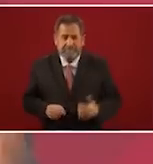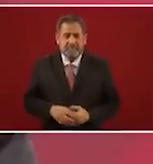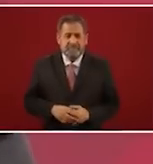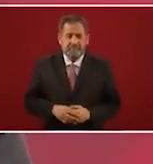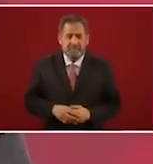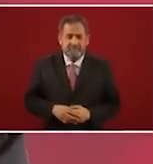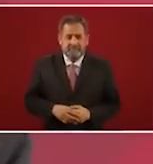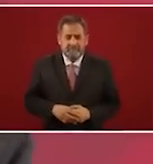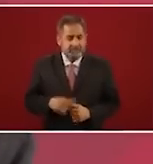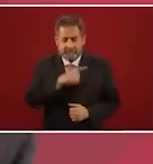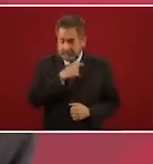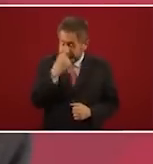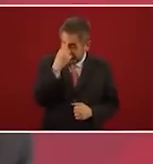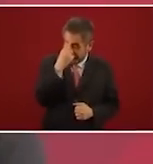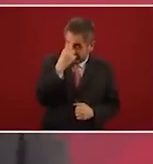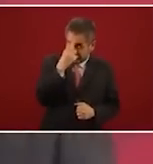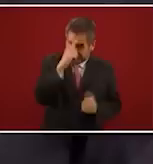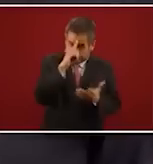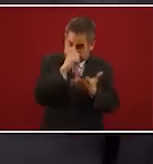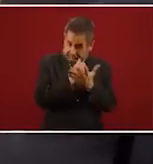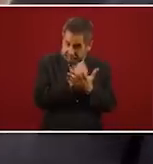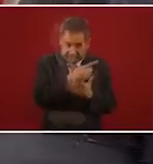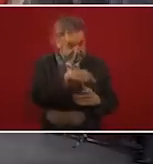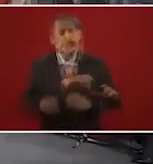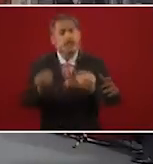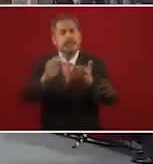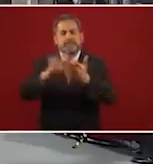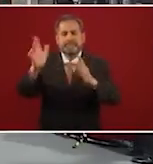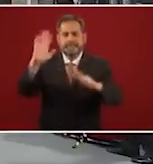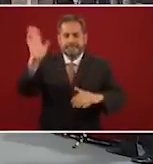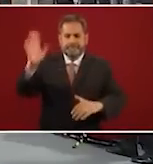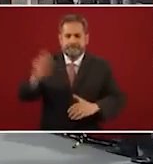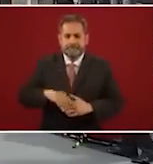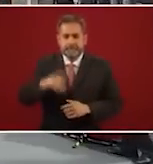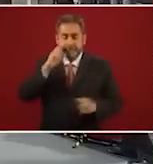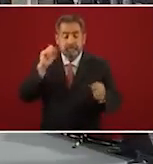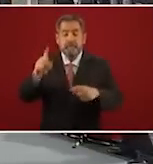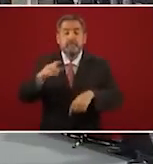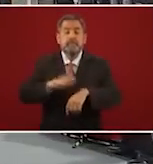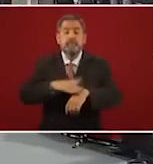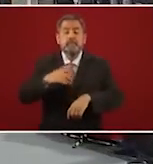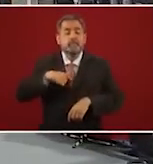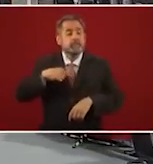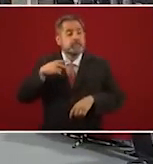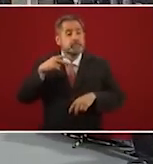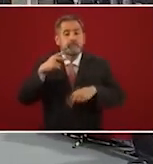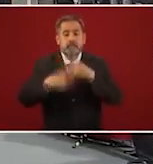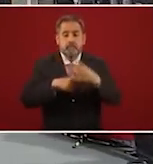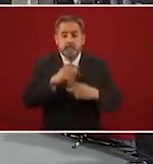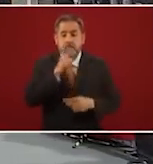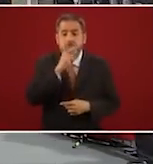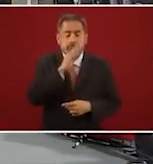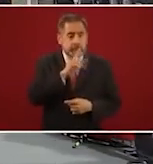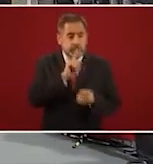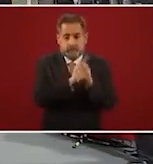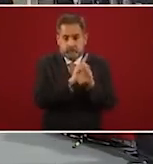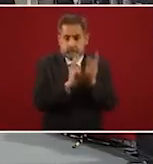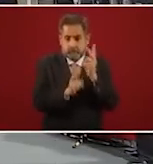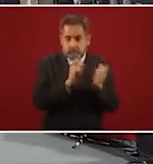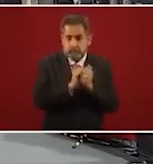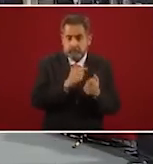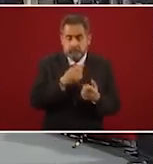Es una enajenación. Nos vamos porque hay que atender a los papás.